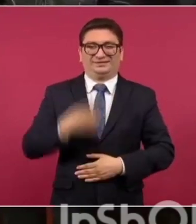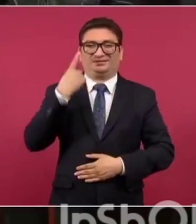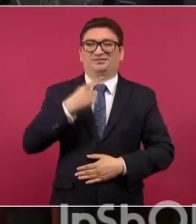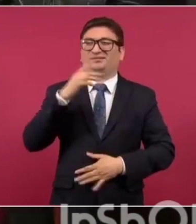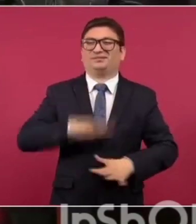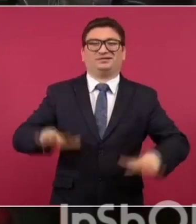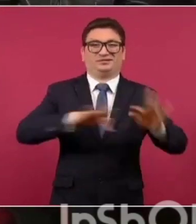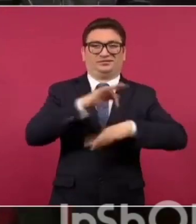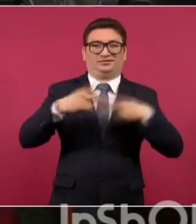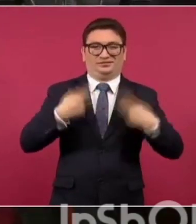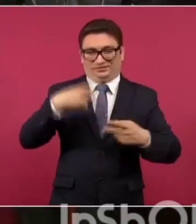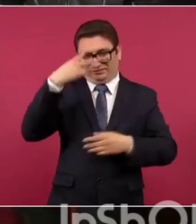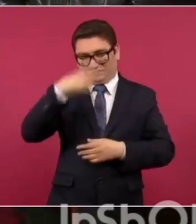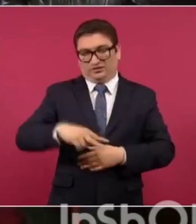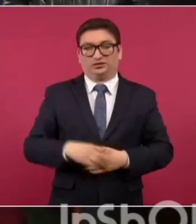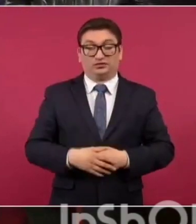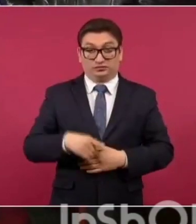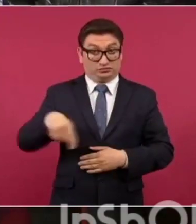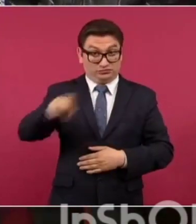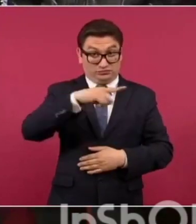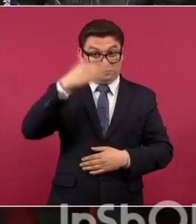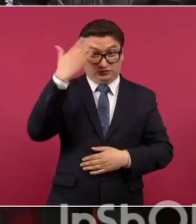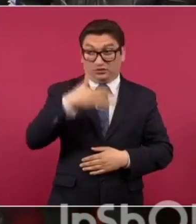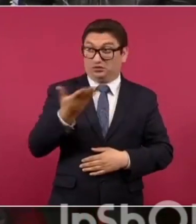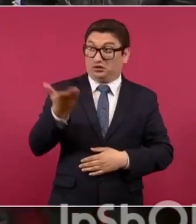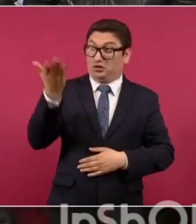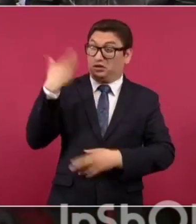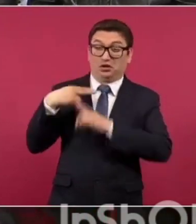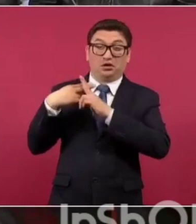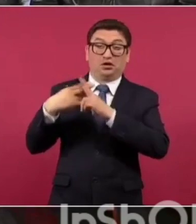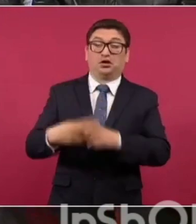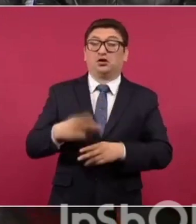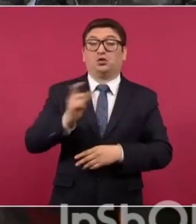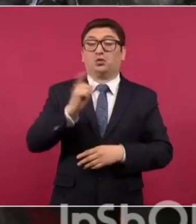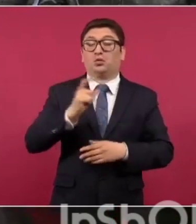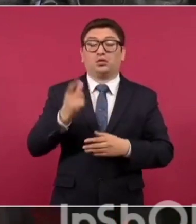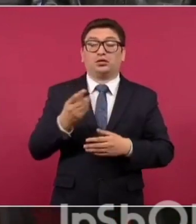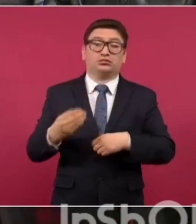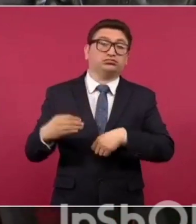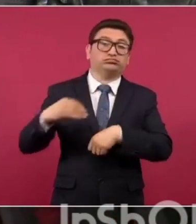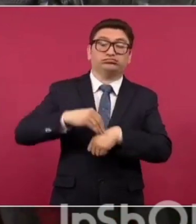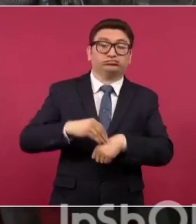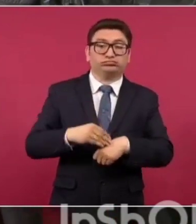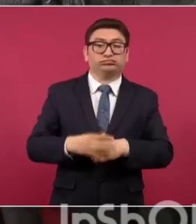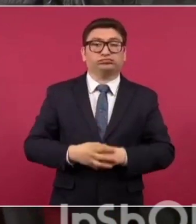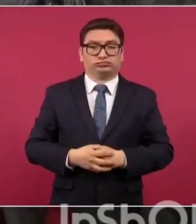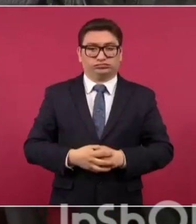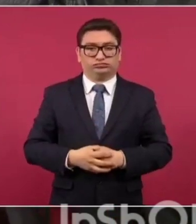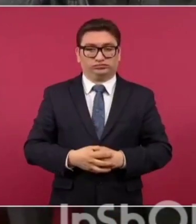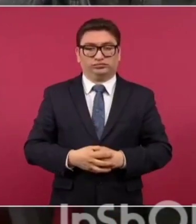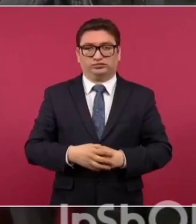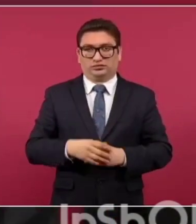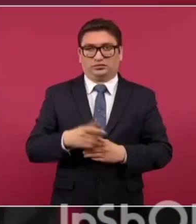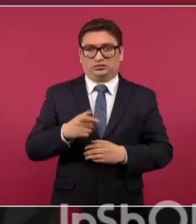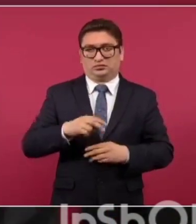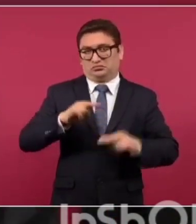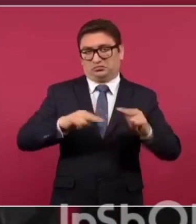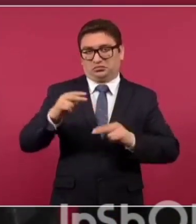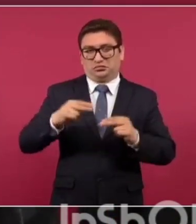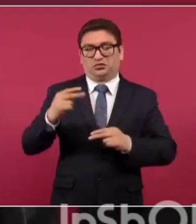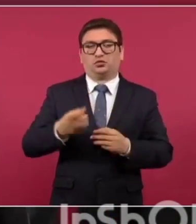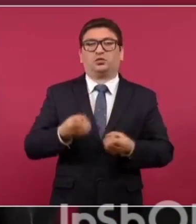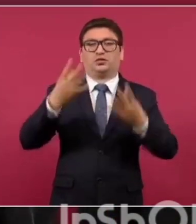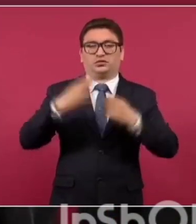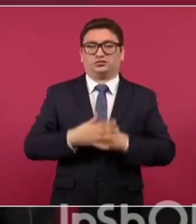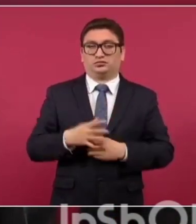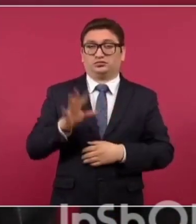los mexicanos. ¿Saben desde cuándo no aumentaba el salario mínimo en esta proporción? Desde hace